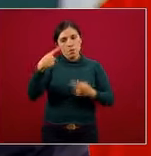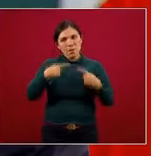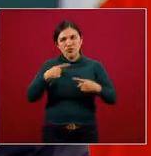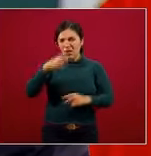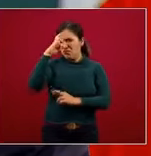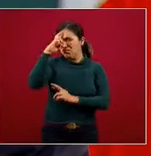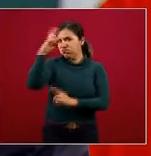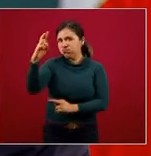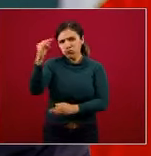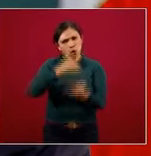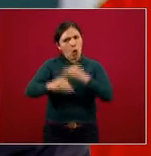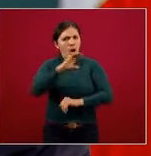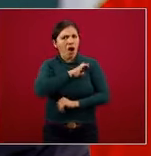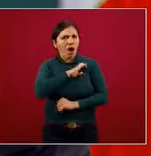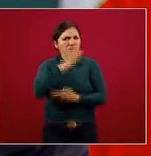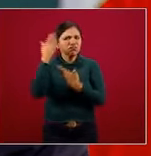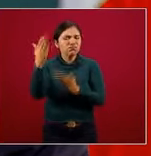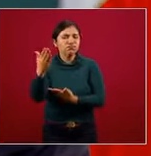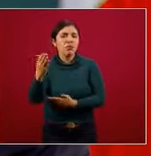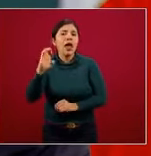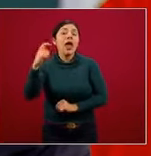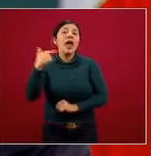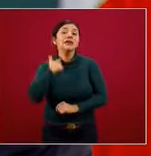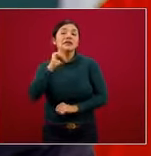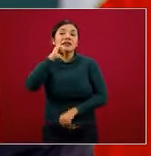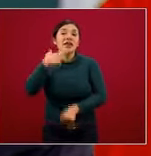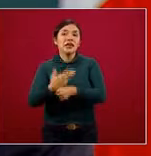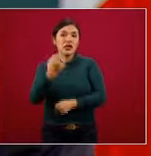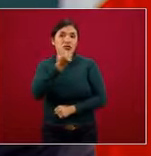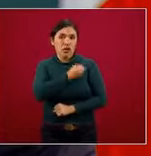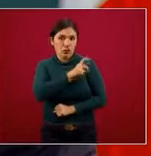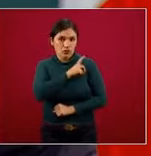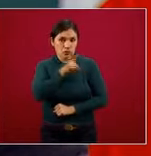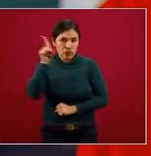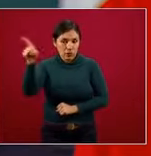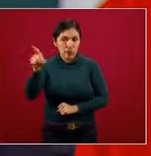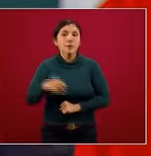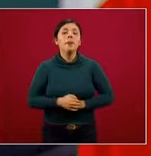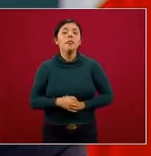y apreciado por todos nosotros, exsecretario de Salud,